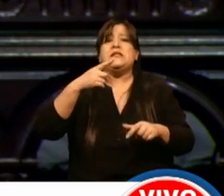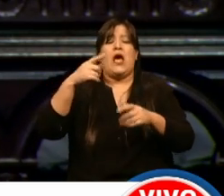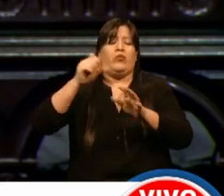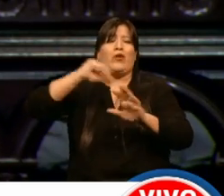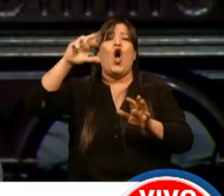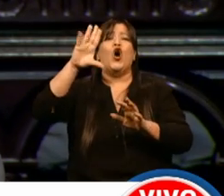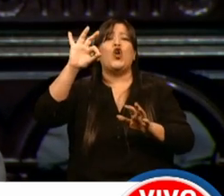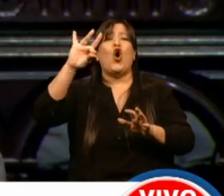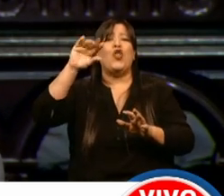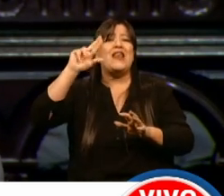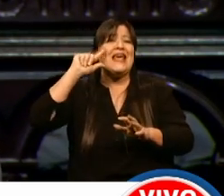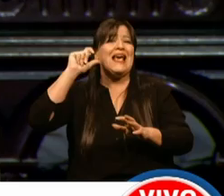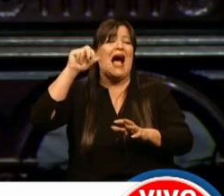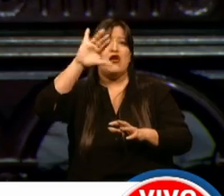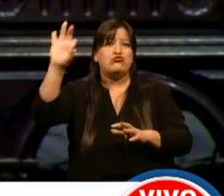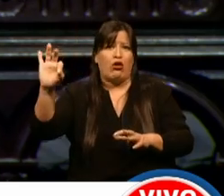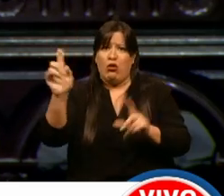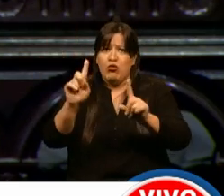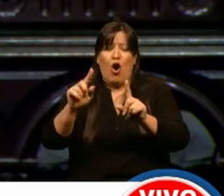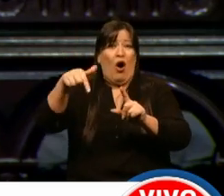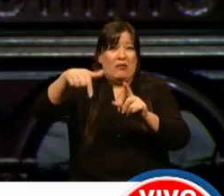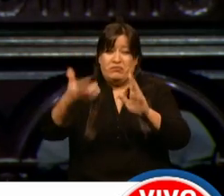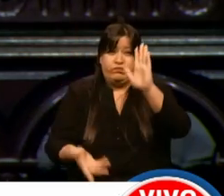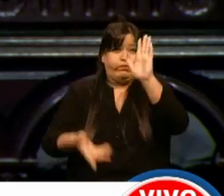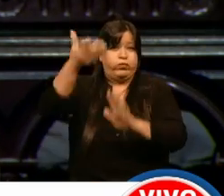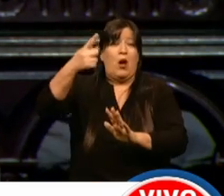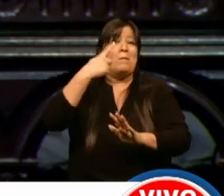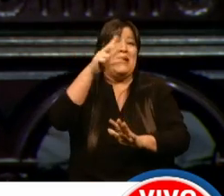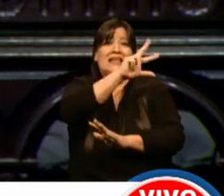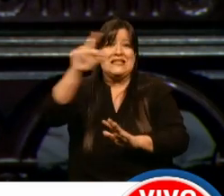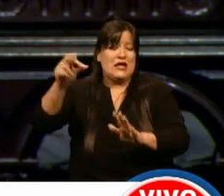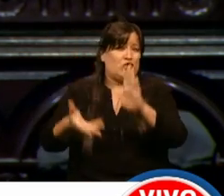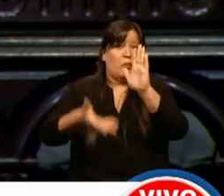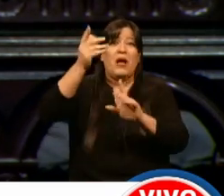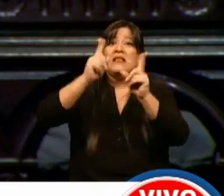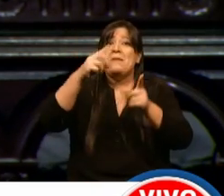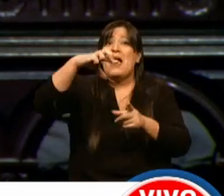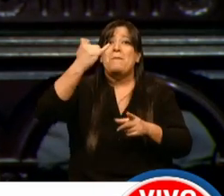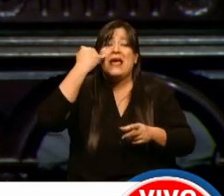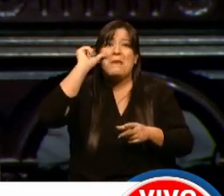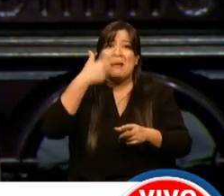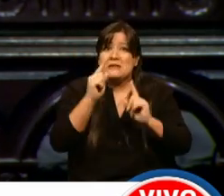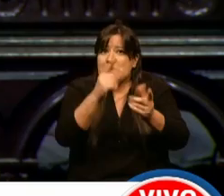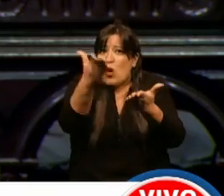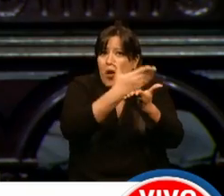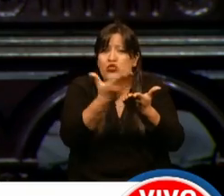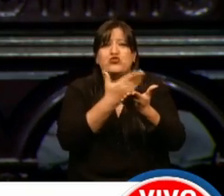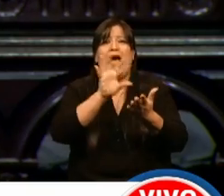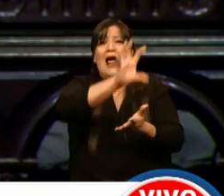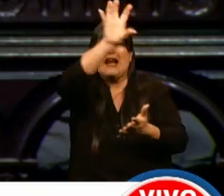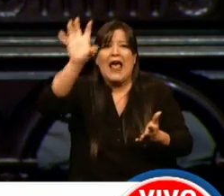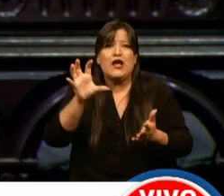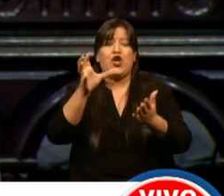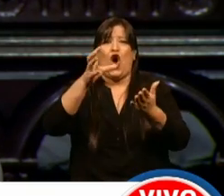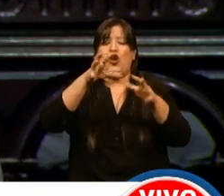mil 300 por ciento en gas en pymes más superior todavía el aumento en pymes el sector productivo las economías regionales fue